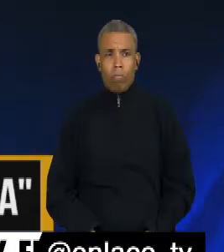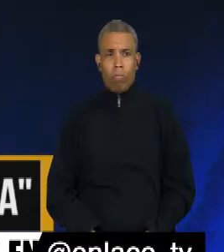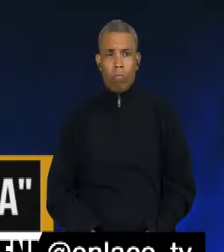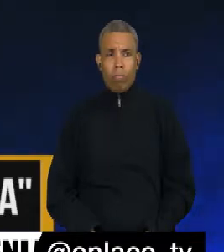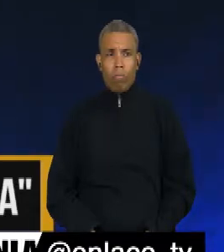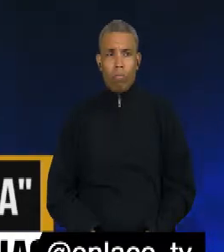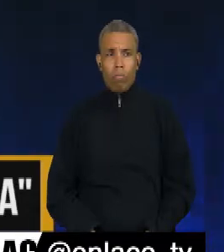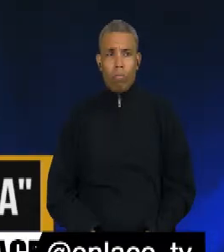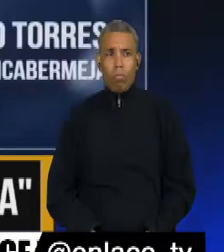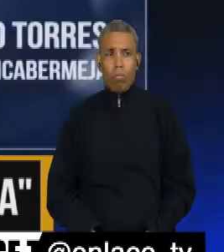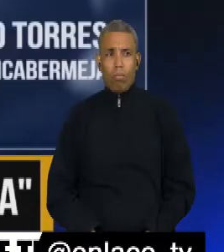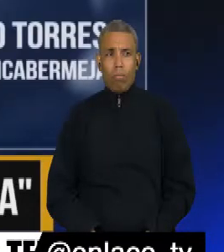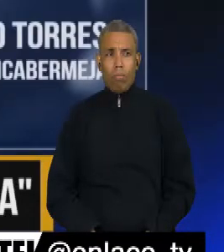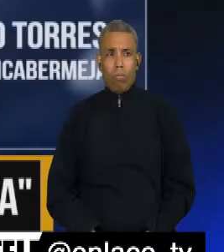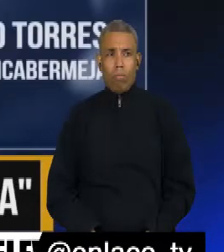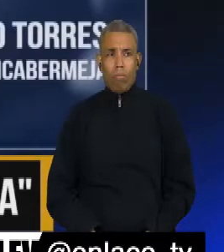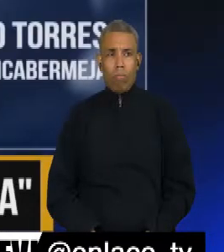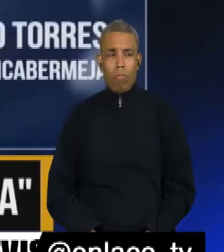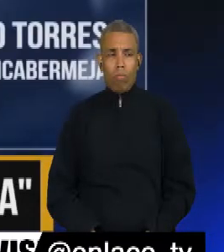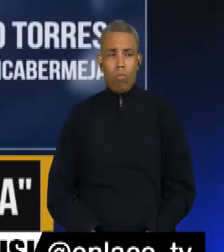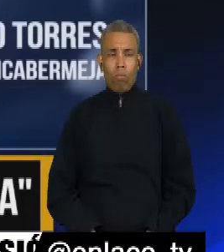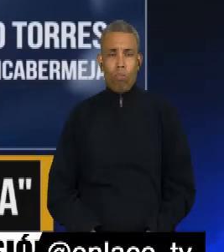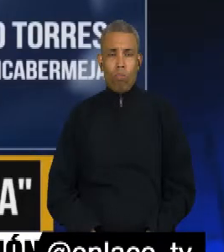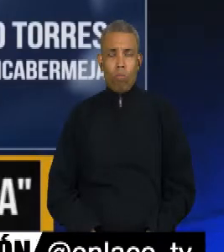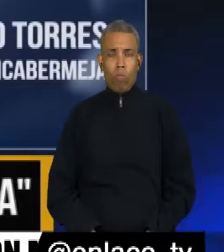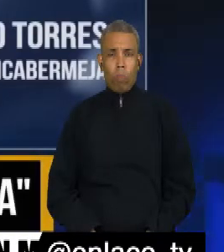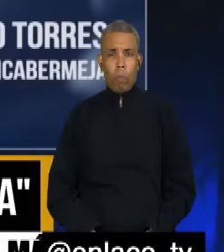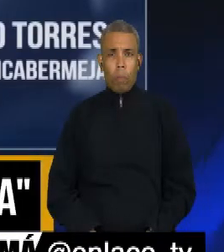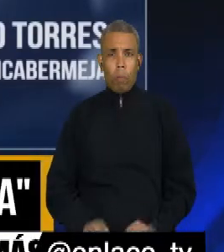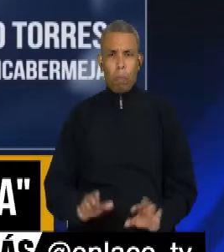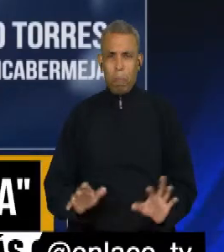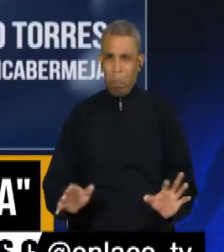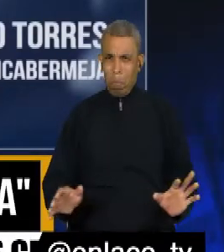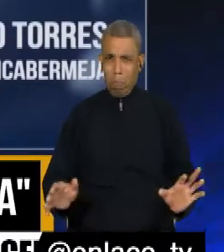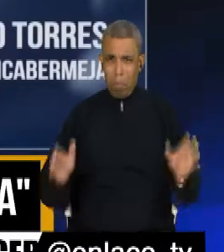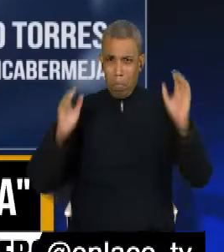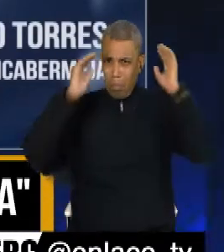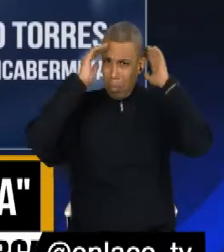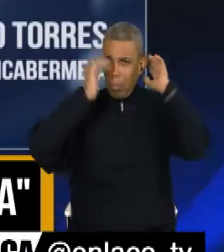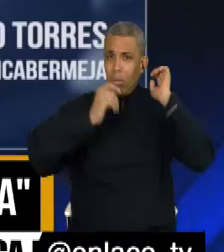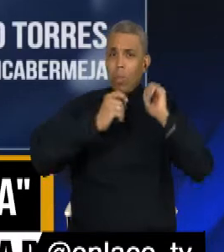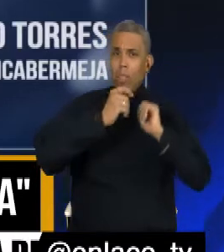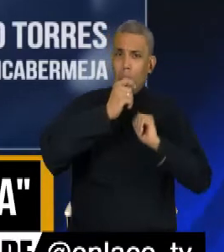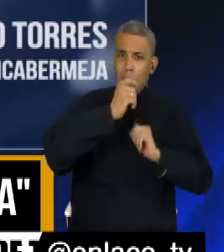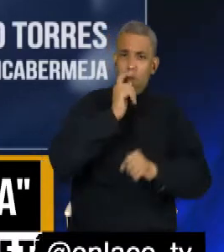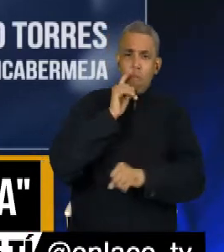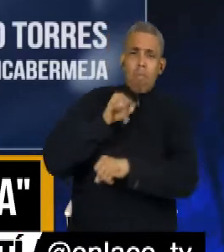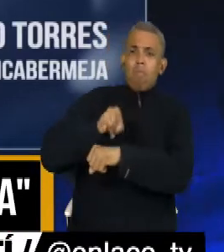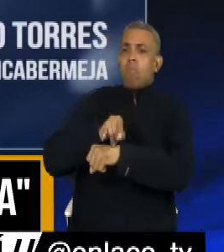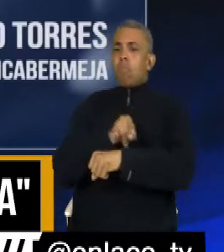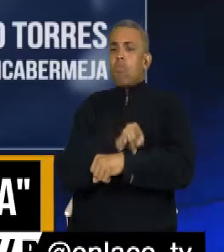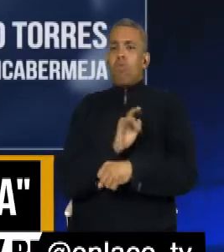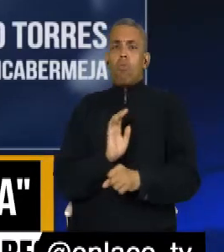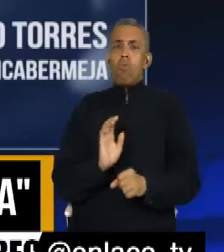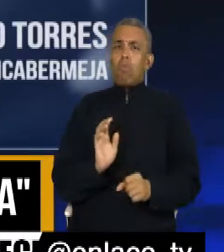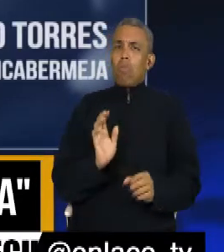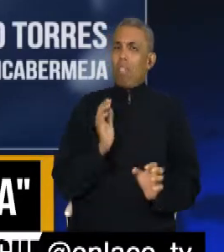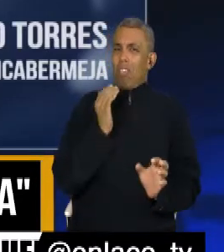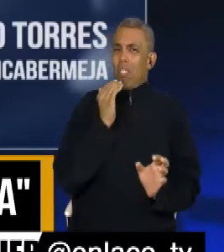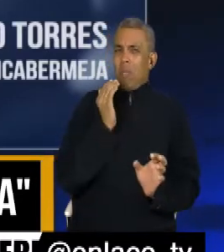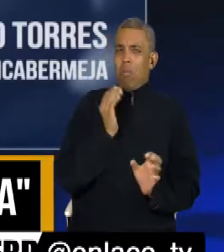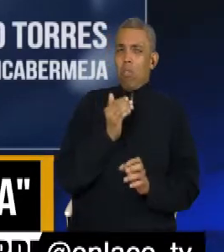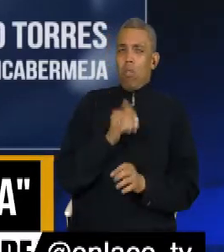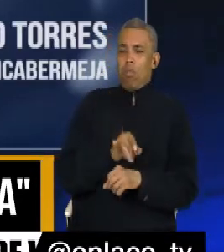nada de esto puede vincularse a temas de vigilancia informal, pues, que esto pues siempre conlleva